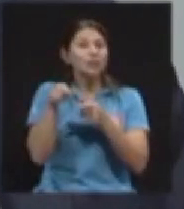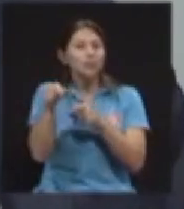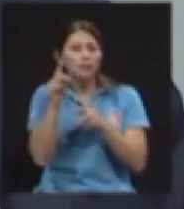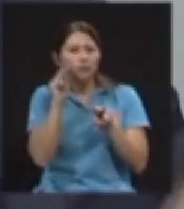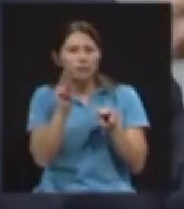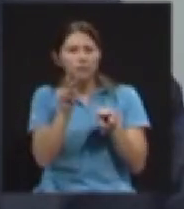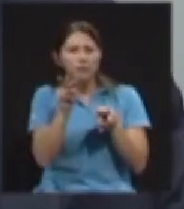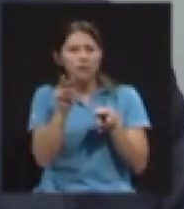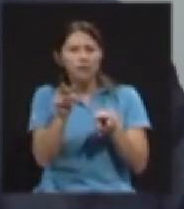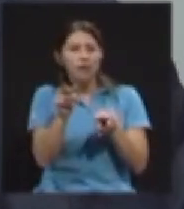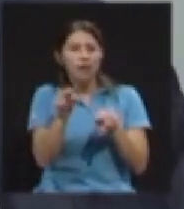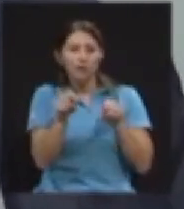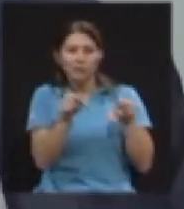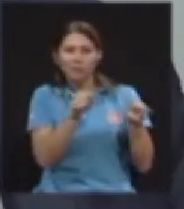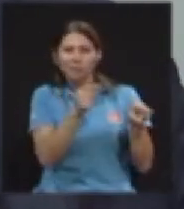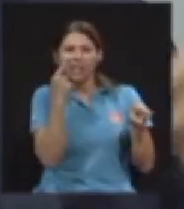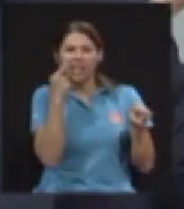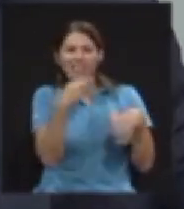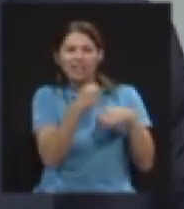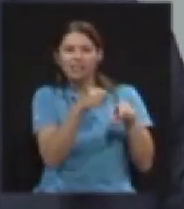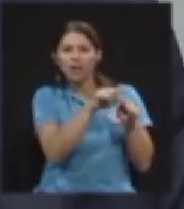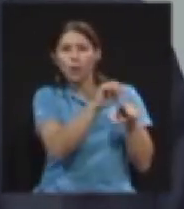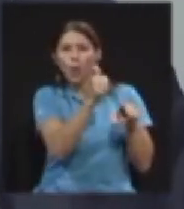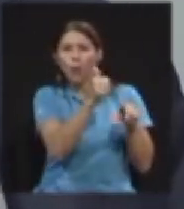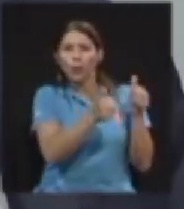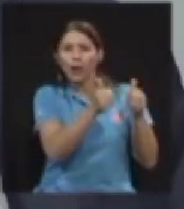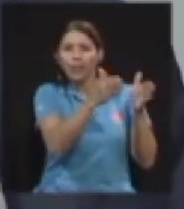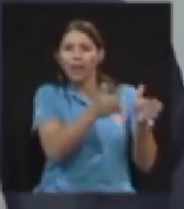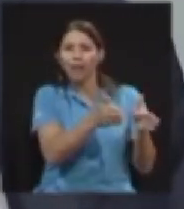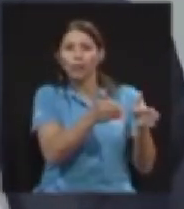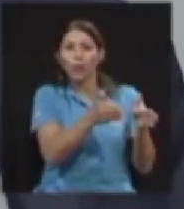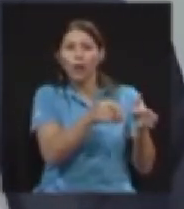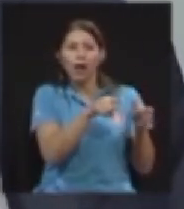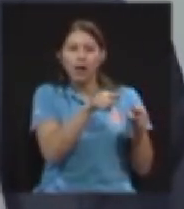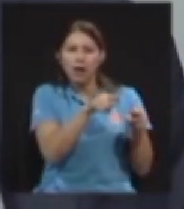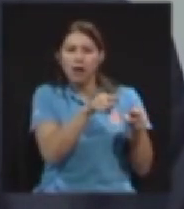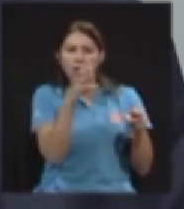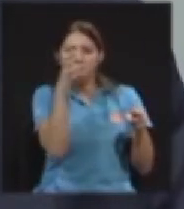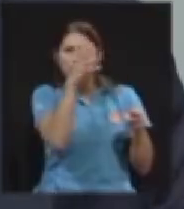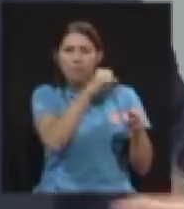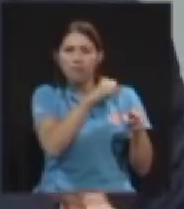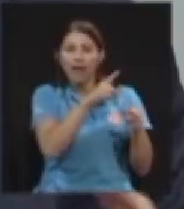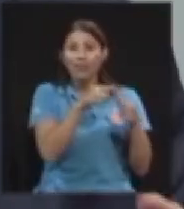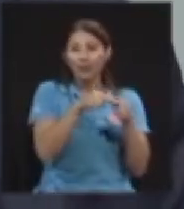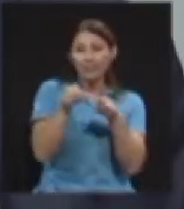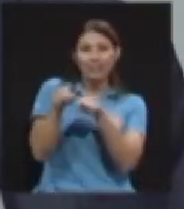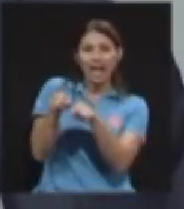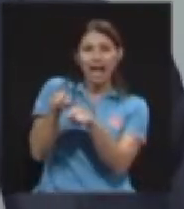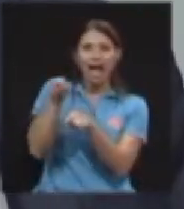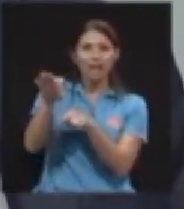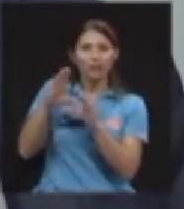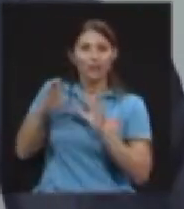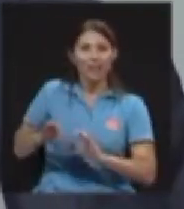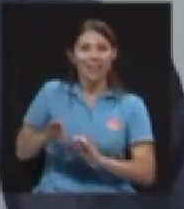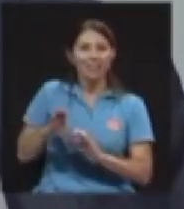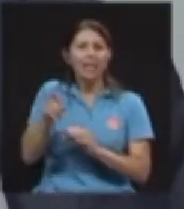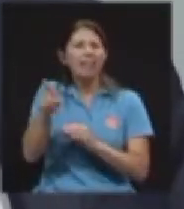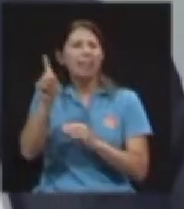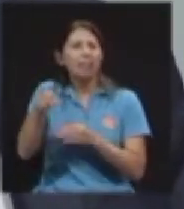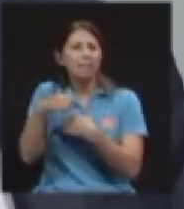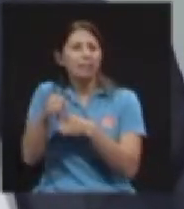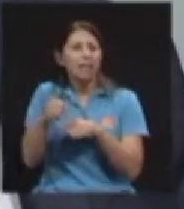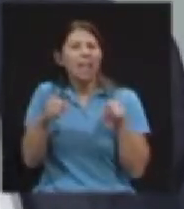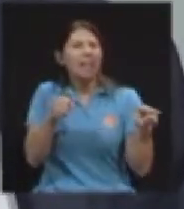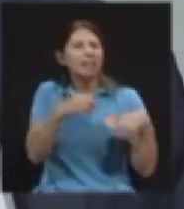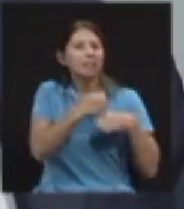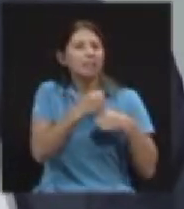político cómo tiene que cambiar su mensaje, cómo tiene que dirigirlo y qué tipo de debilidades tiene que explotar sobre su contrincante. Entonces